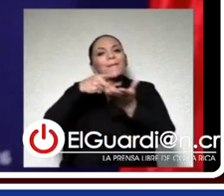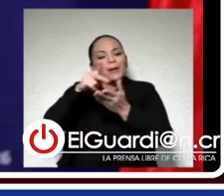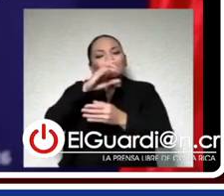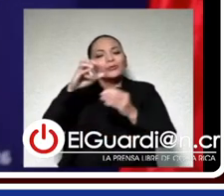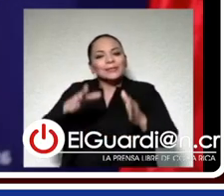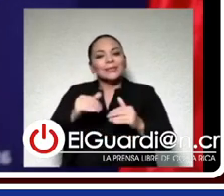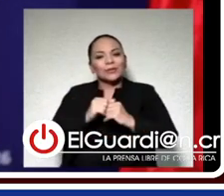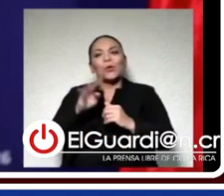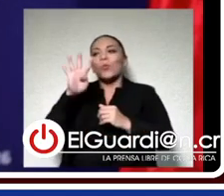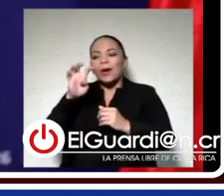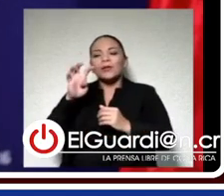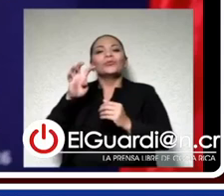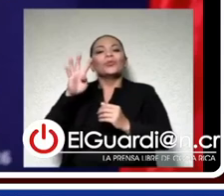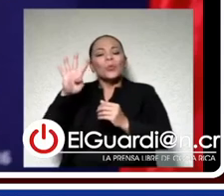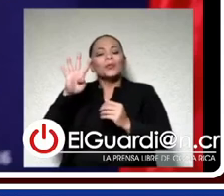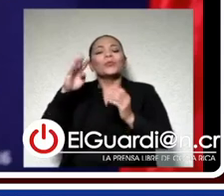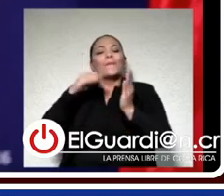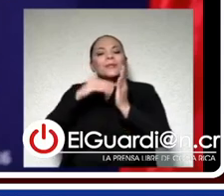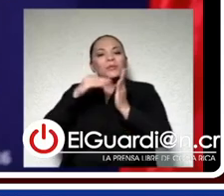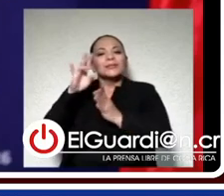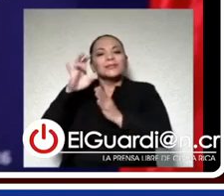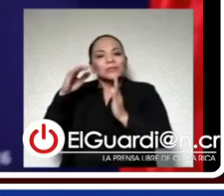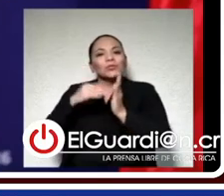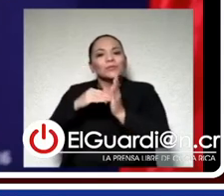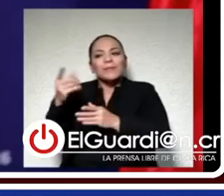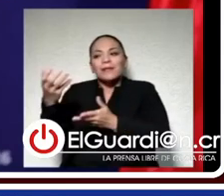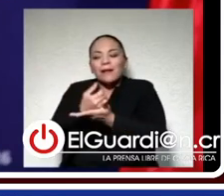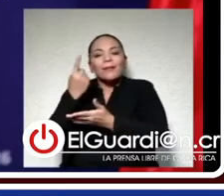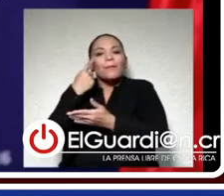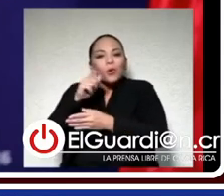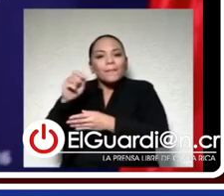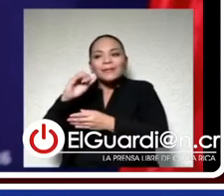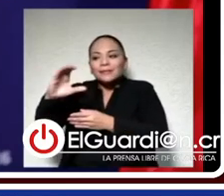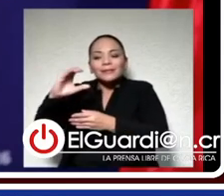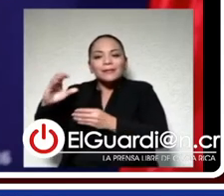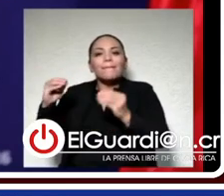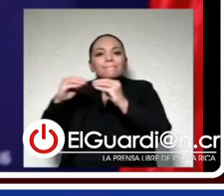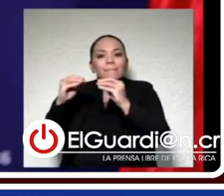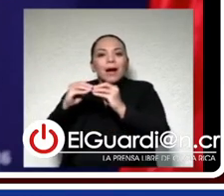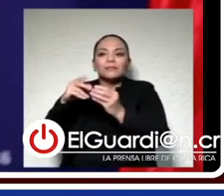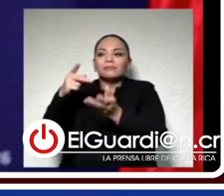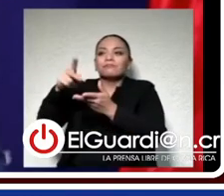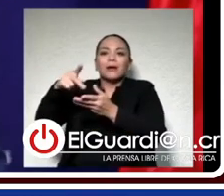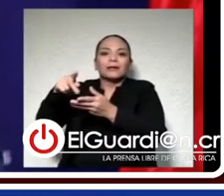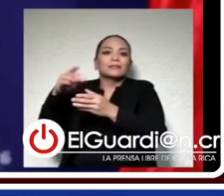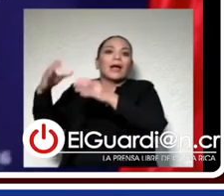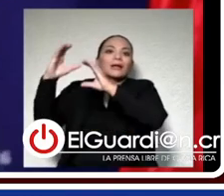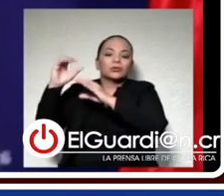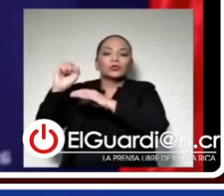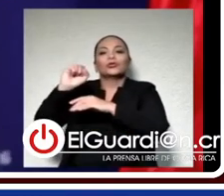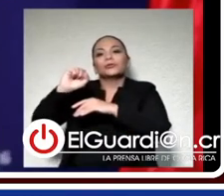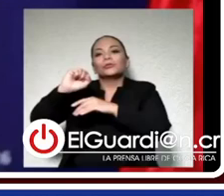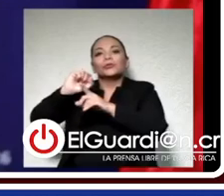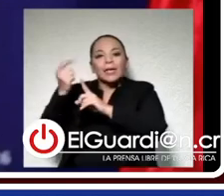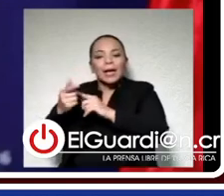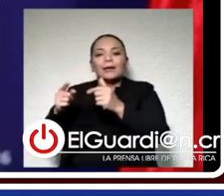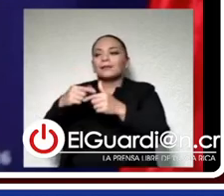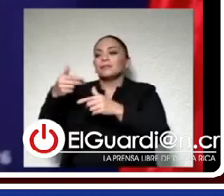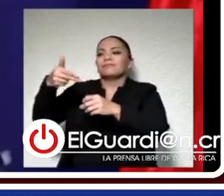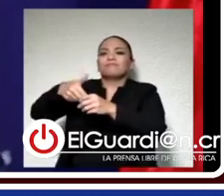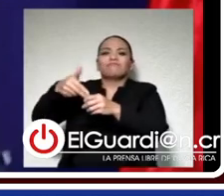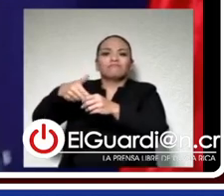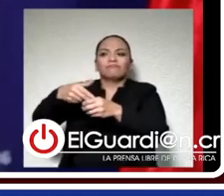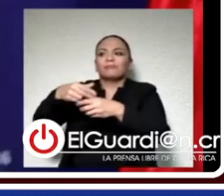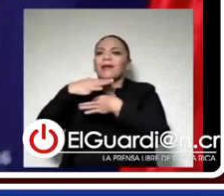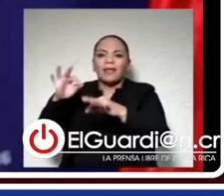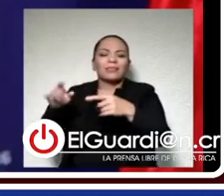4 millones 700 mil pesos al mes, más cargas sociales, más carro cuando lo ocupan,